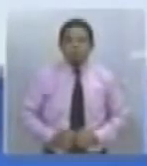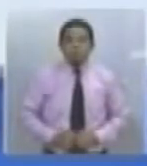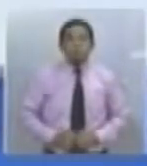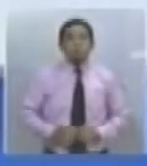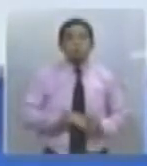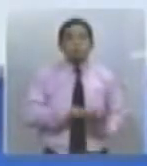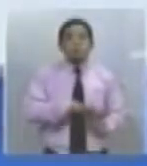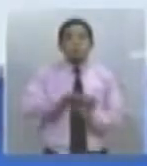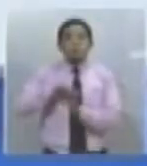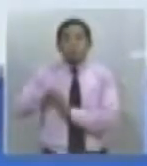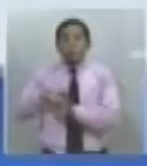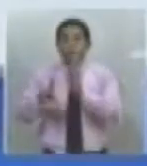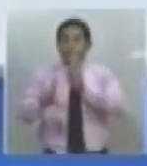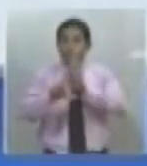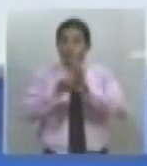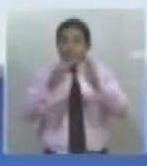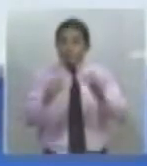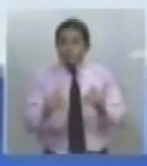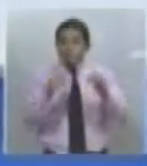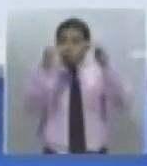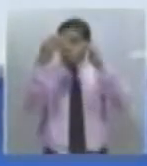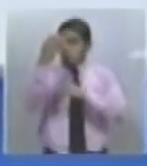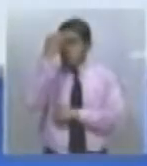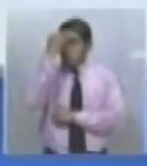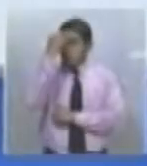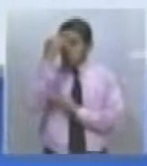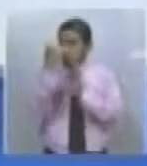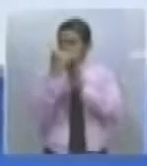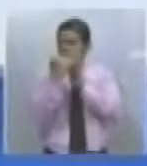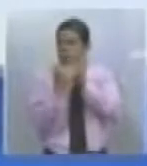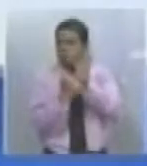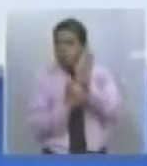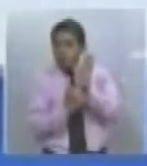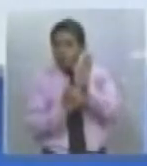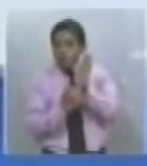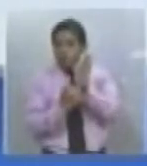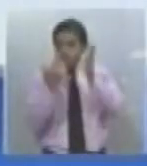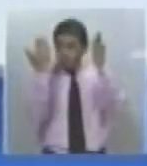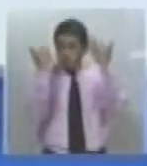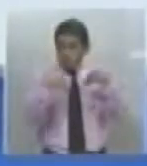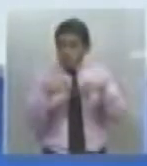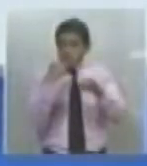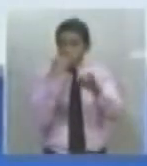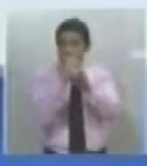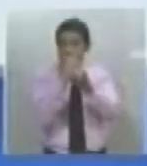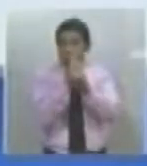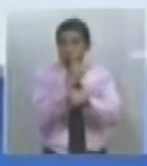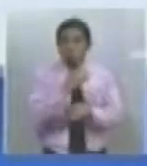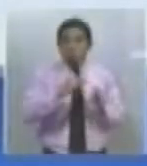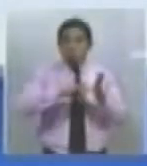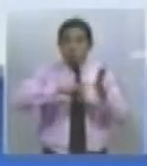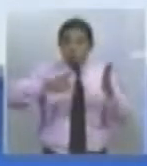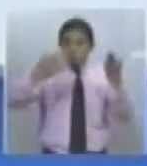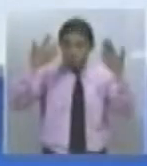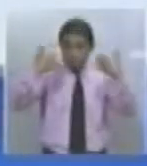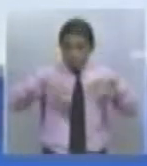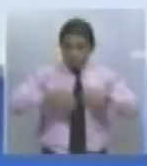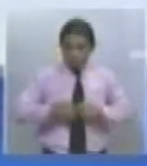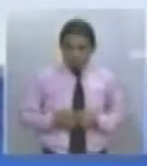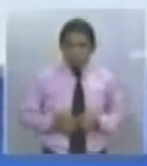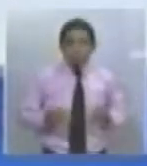Y la Ley de Educación Superior contempla que una vez culminados los estudios en institutos tecnológicos, podrá acceder